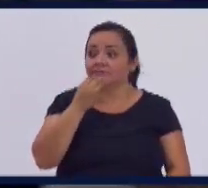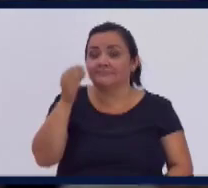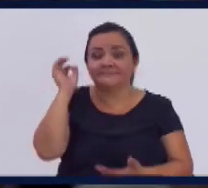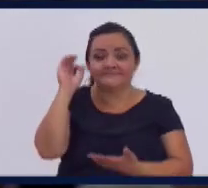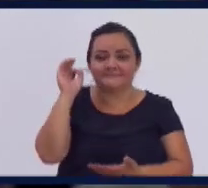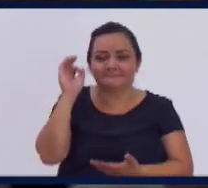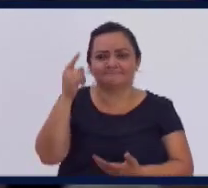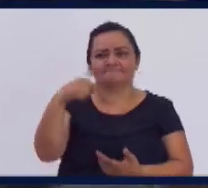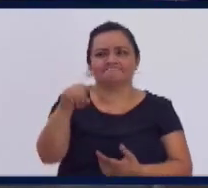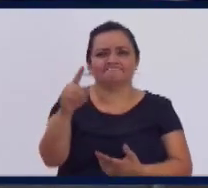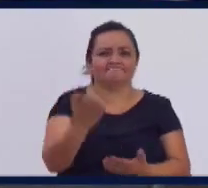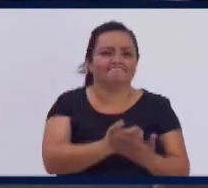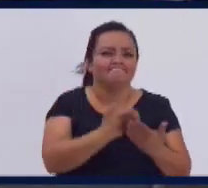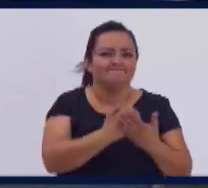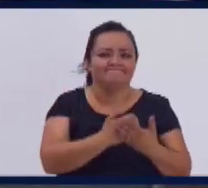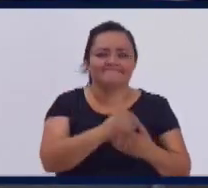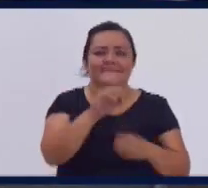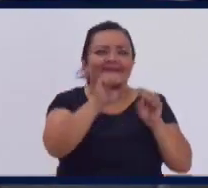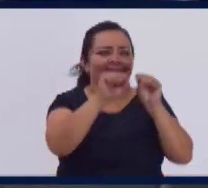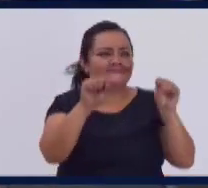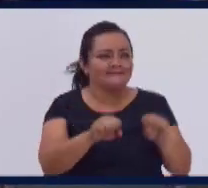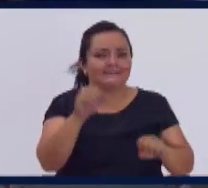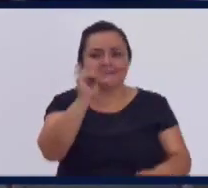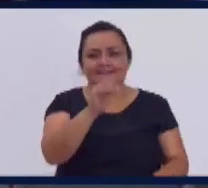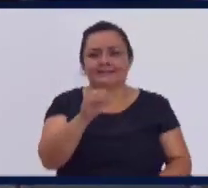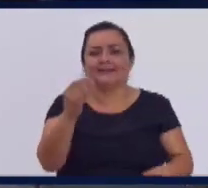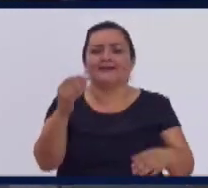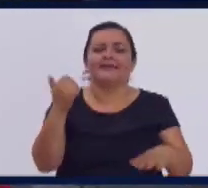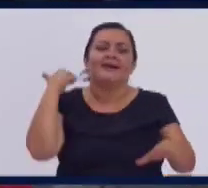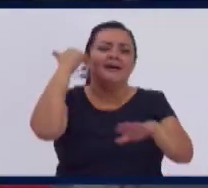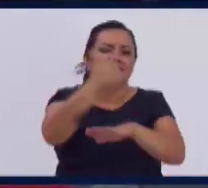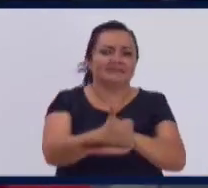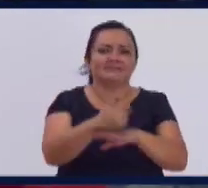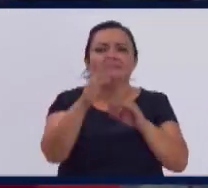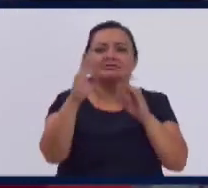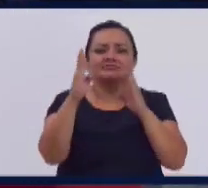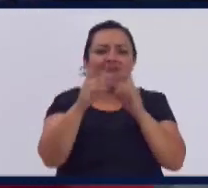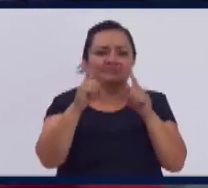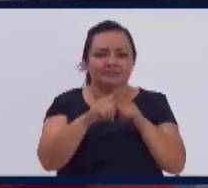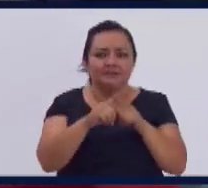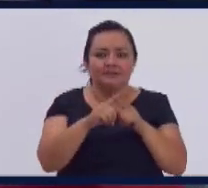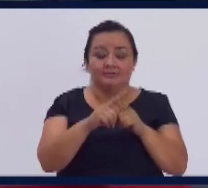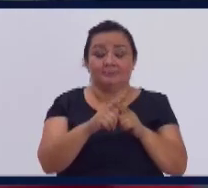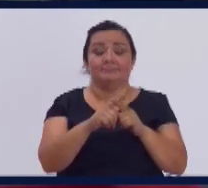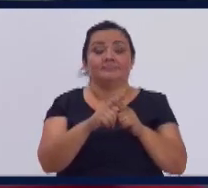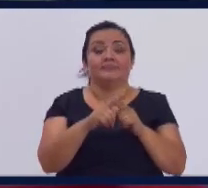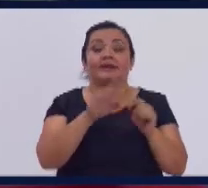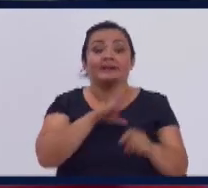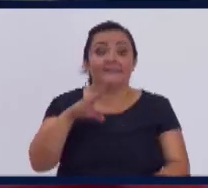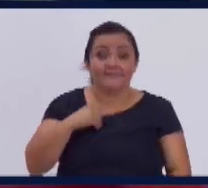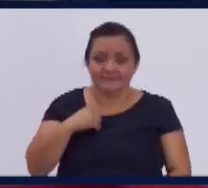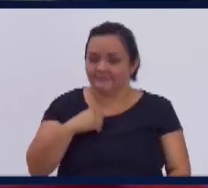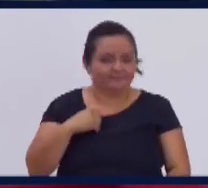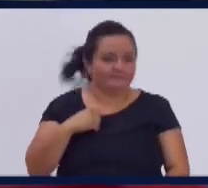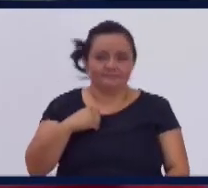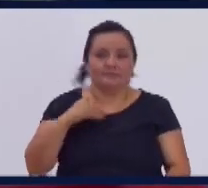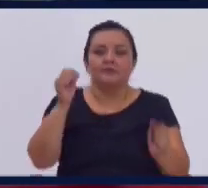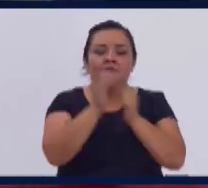y yendo hasta lo último de la tierra y capacitando por aquí y fundando iglesias por allá. Ese era el problema no era de familia, el problema era